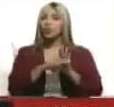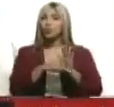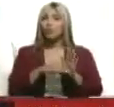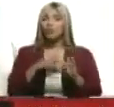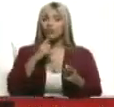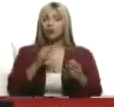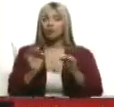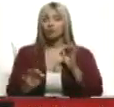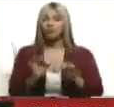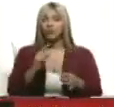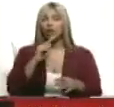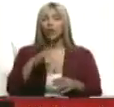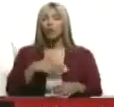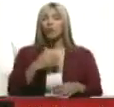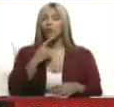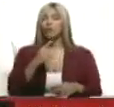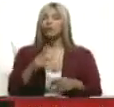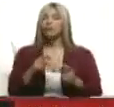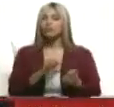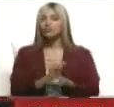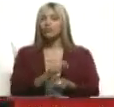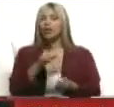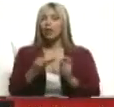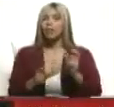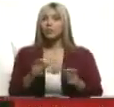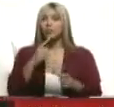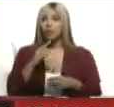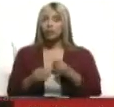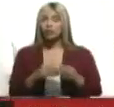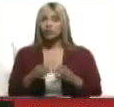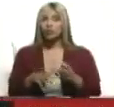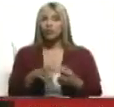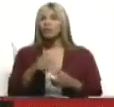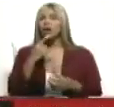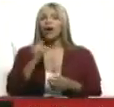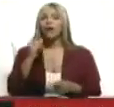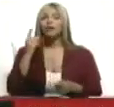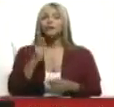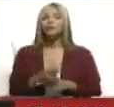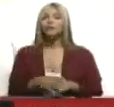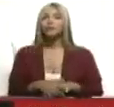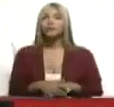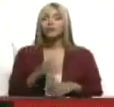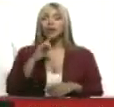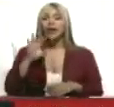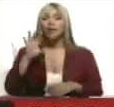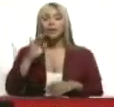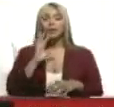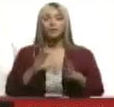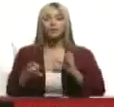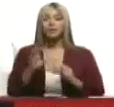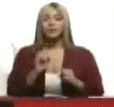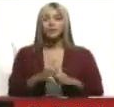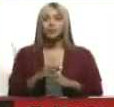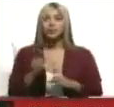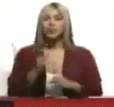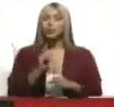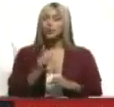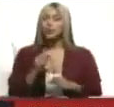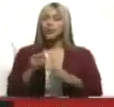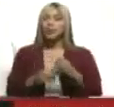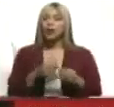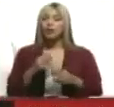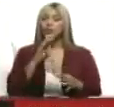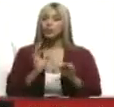jurídicas donde pueden ser procesadas estas personas por estos casos y hay que aplicarlas. El país no entendería que no se aplique